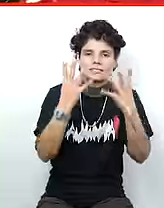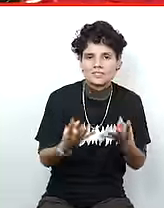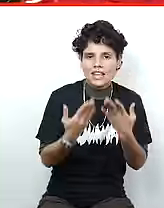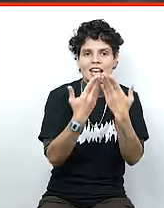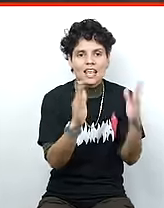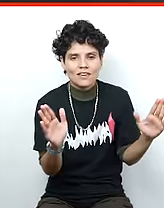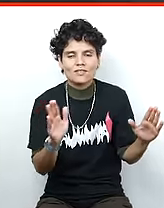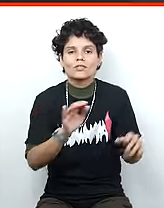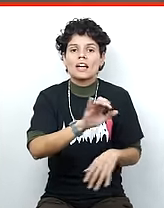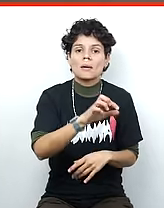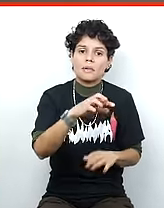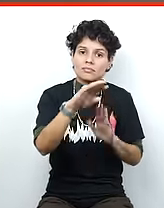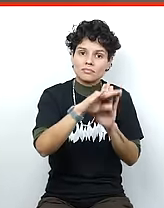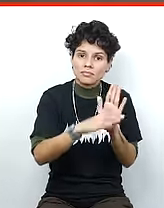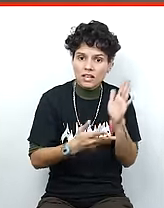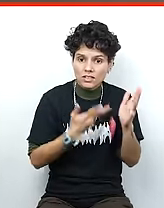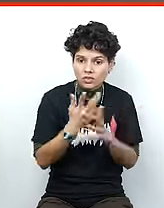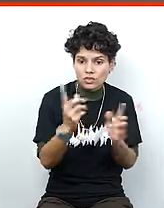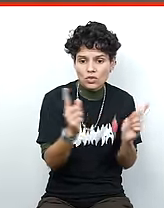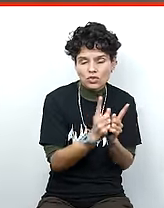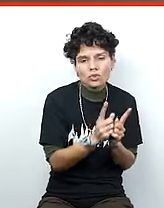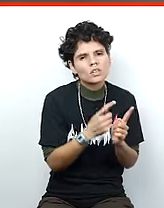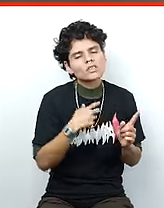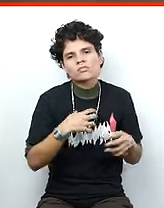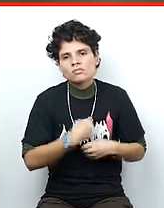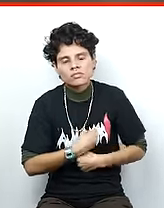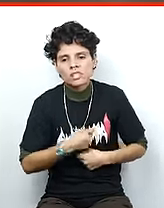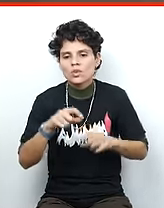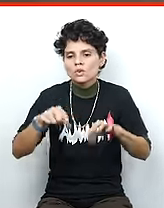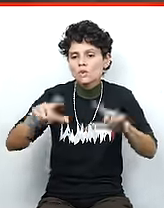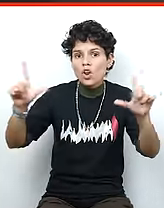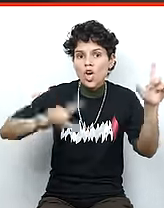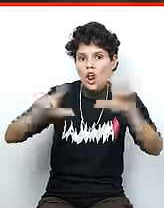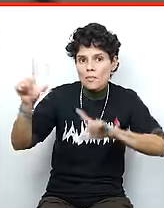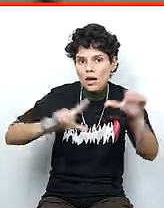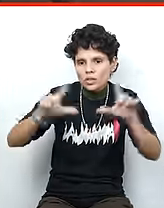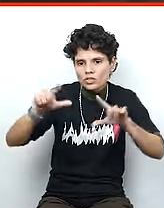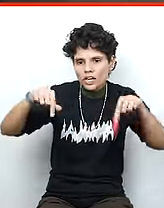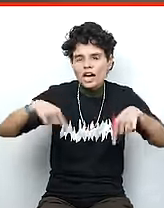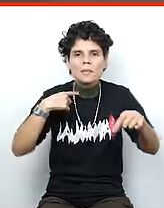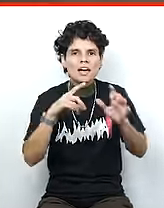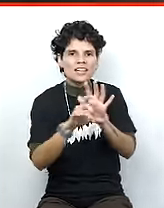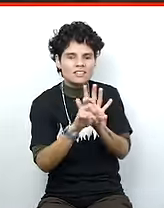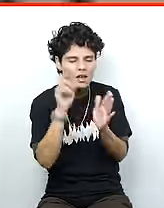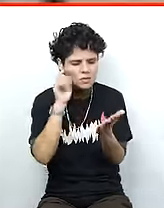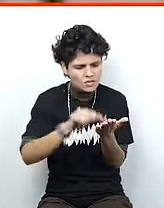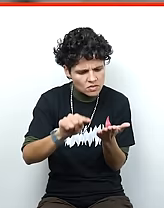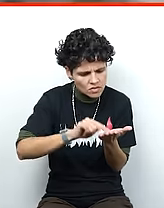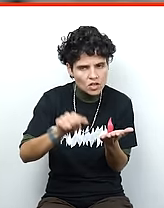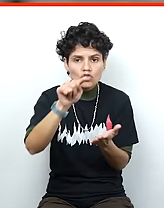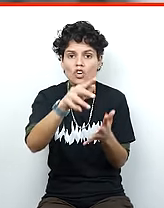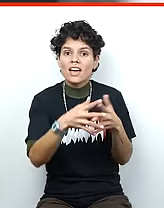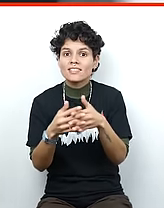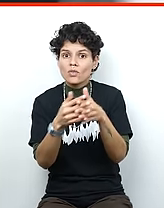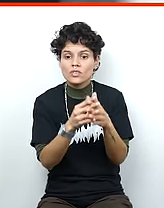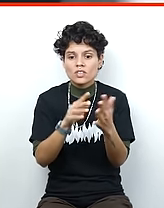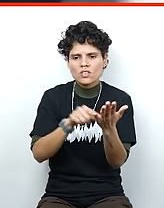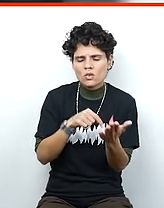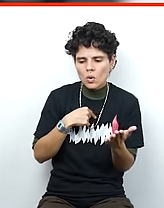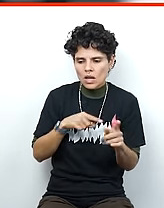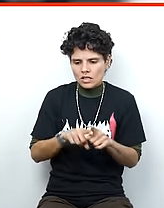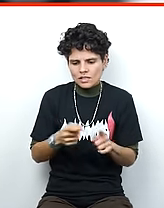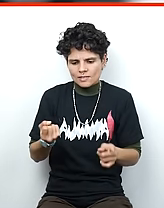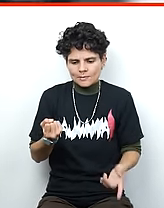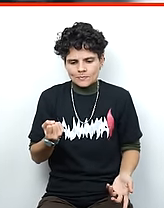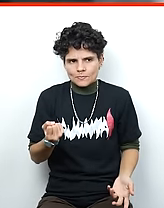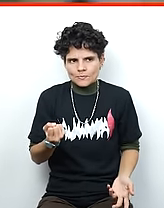Hago LP, le va mal, me frustro. Estaba Lollapalooza en ese entonces aquí. Para mí era brígido ver esa wea en Instagram, porque yo estaba allá entre la espada y